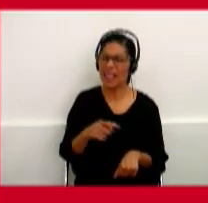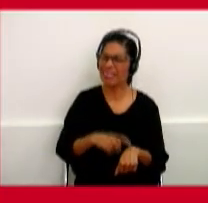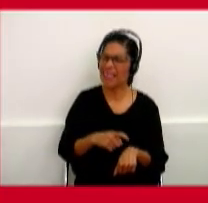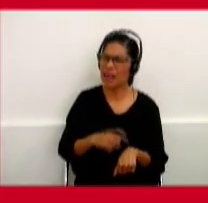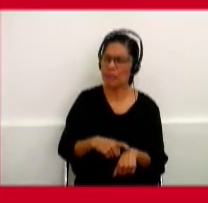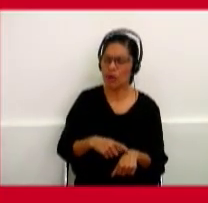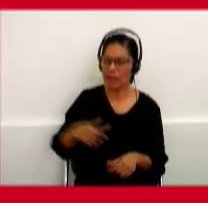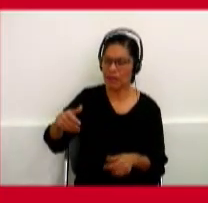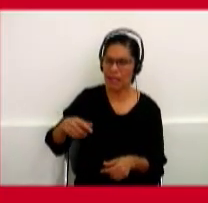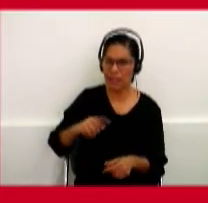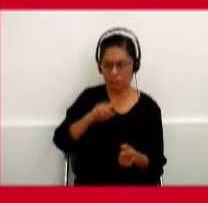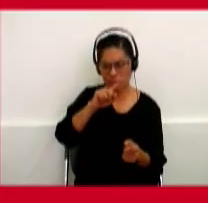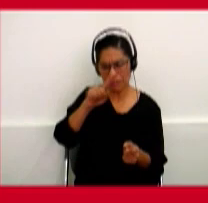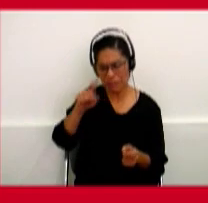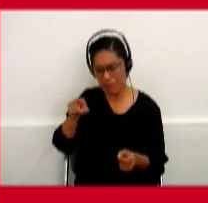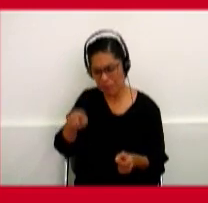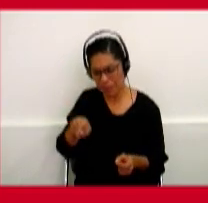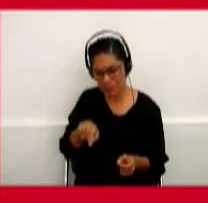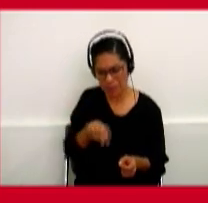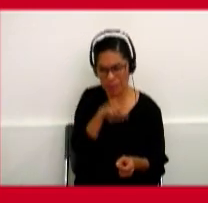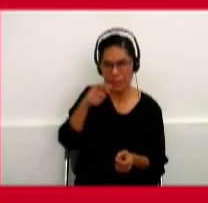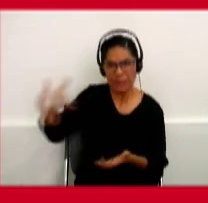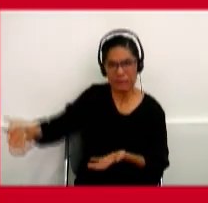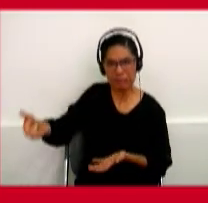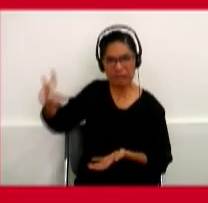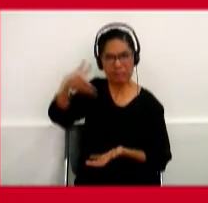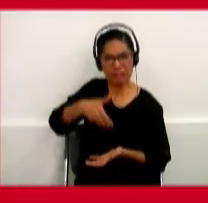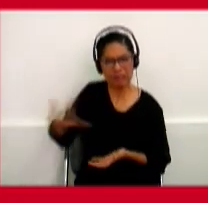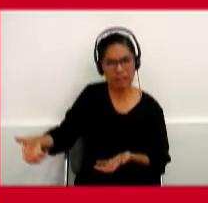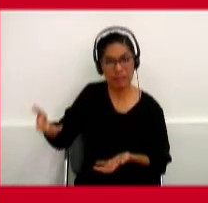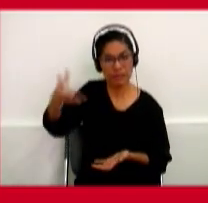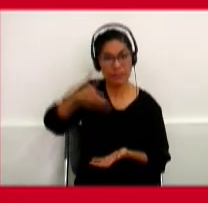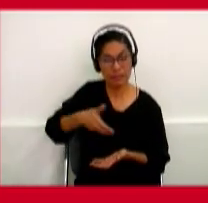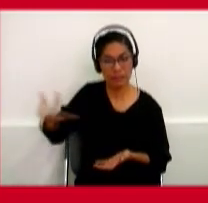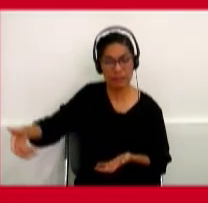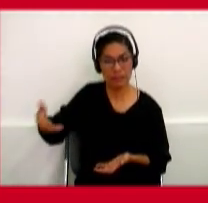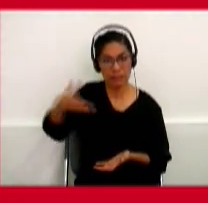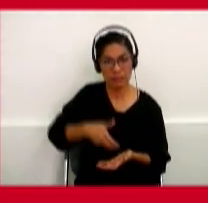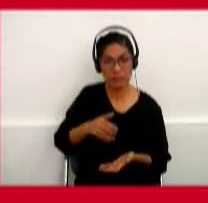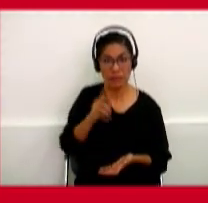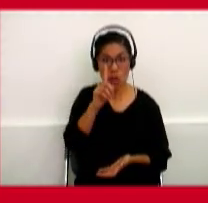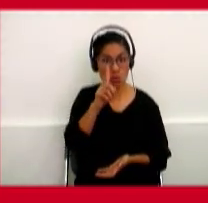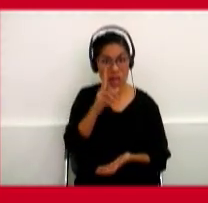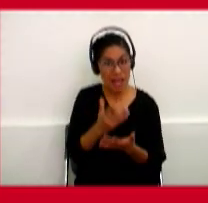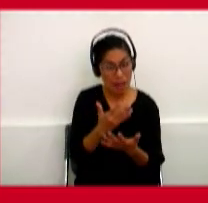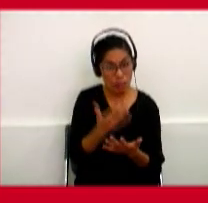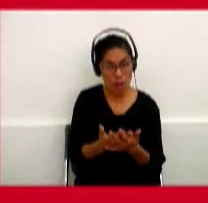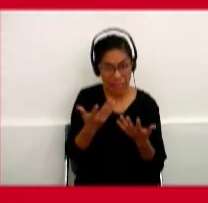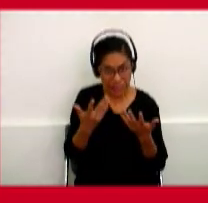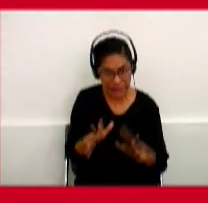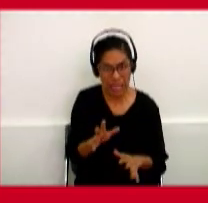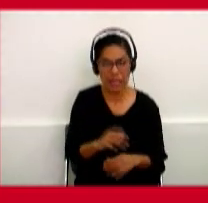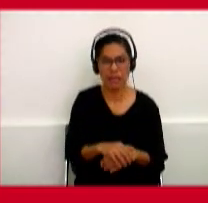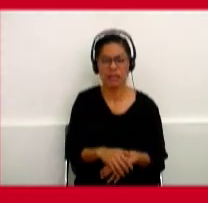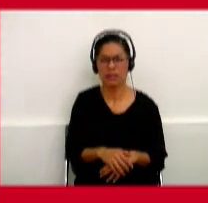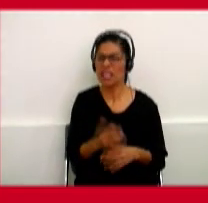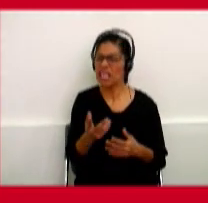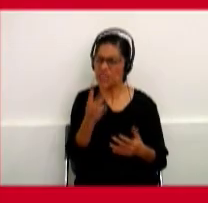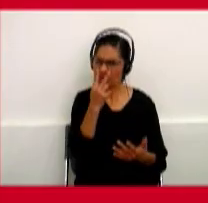hemos notado, de hecho, en todos estos tiempos de ciclo que para los camiones es que en una de las pruebas que realizamos, cuando uno